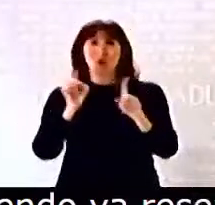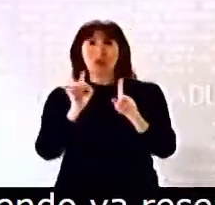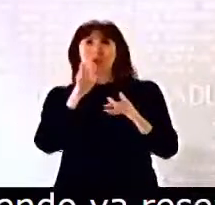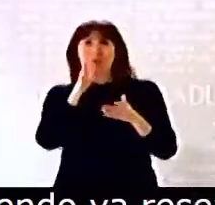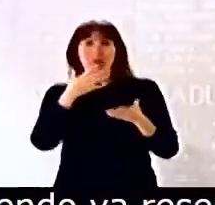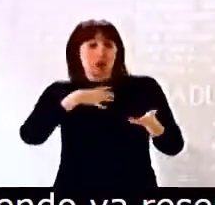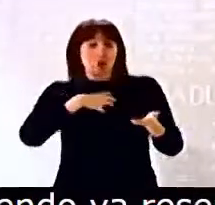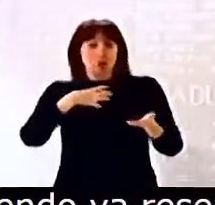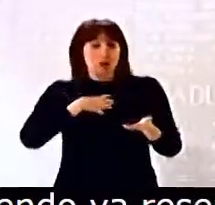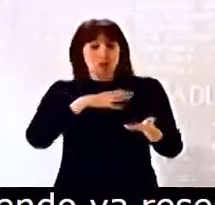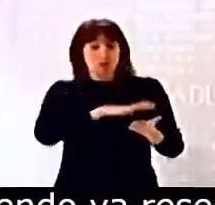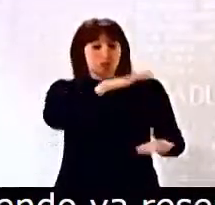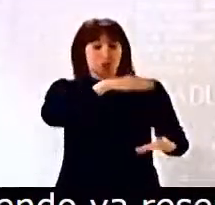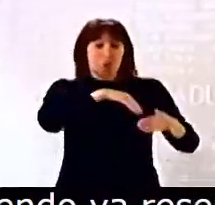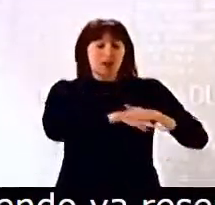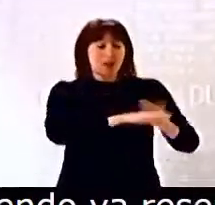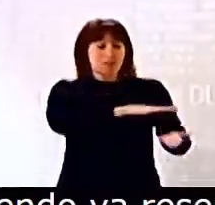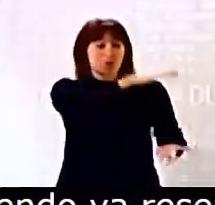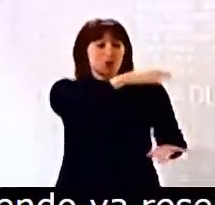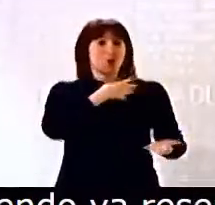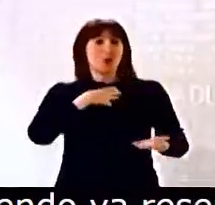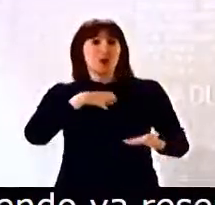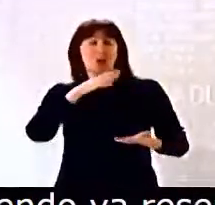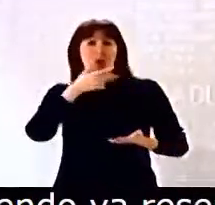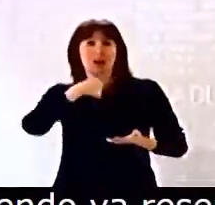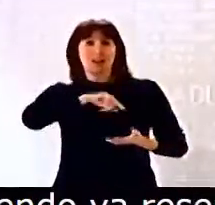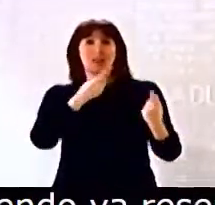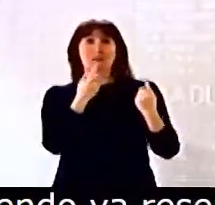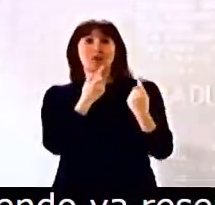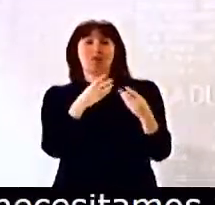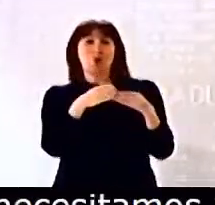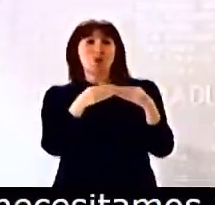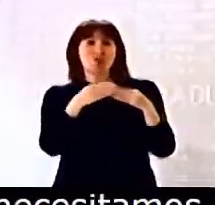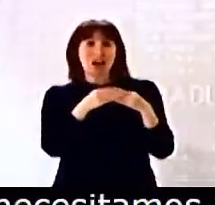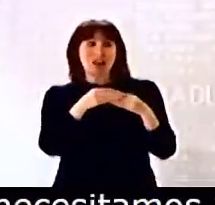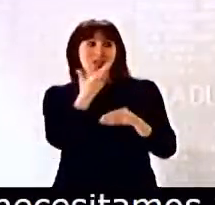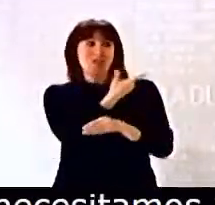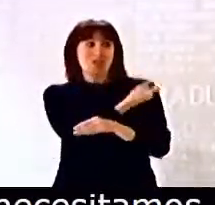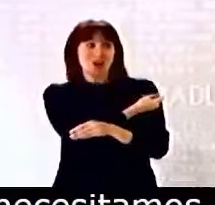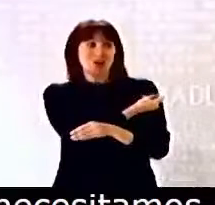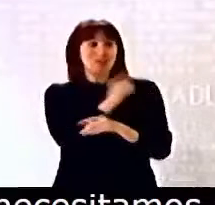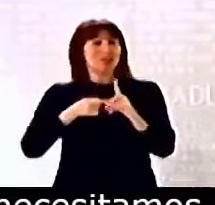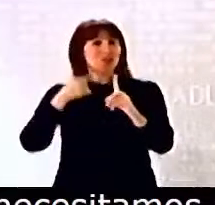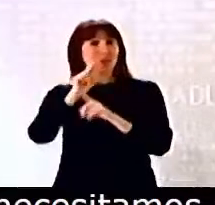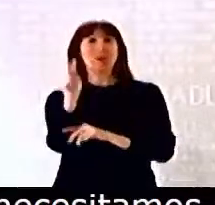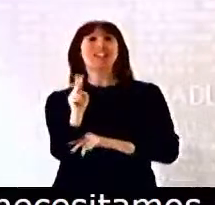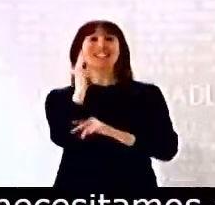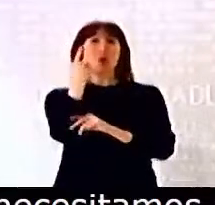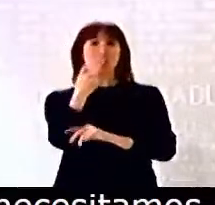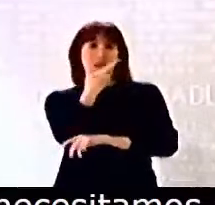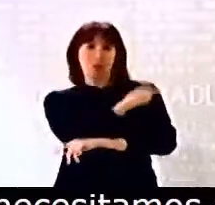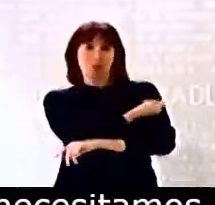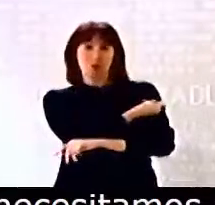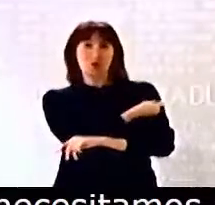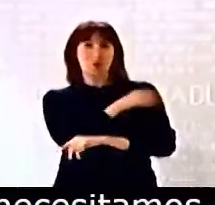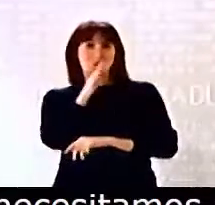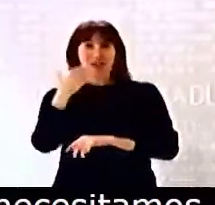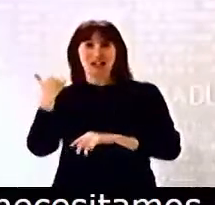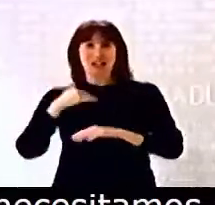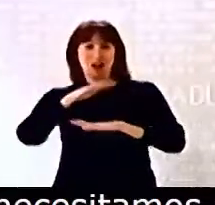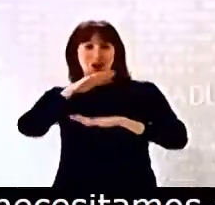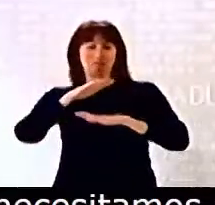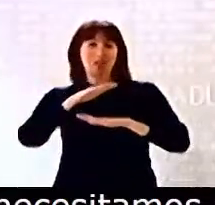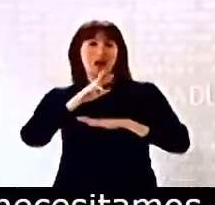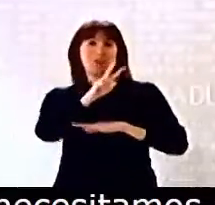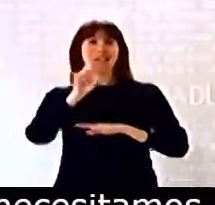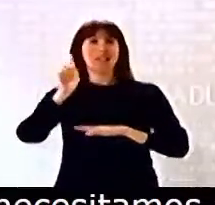posible hacer reserva de stock cuando necesitamos utilizar nuestras dosis para las segundas vacunaciones, que cumplen, como sabe, a los 21